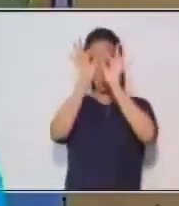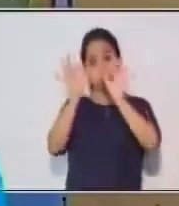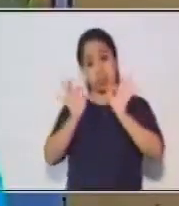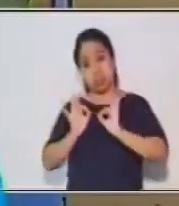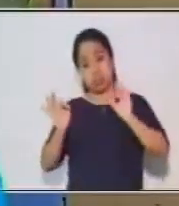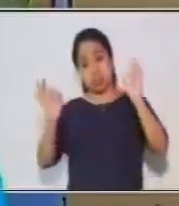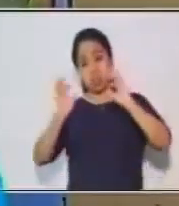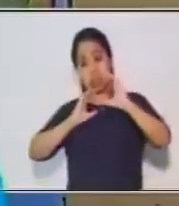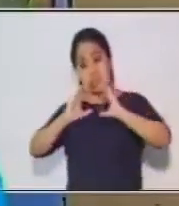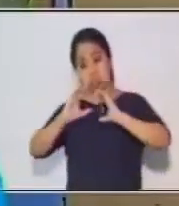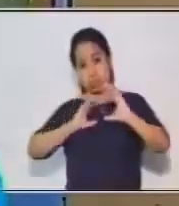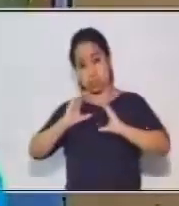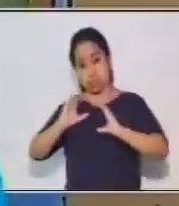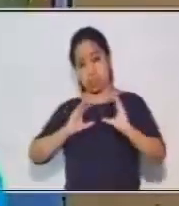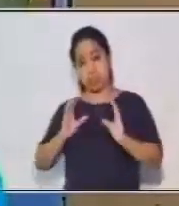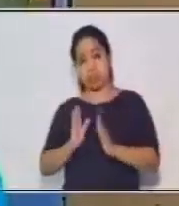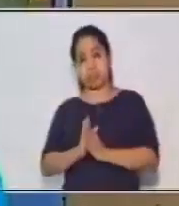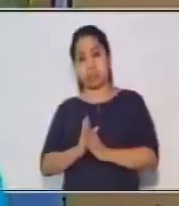comunicación,